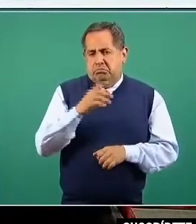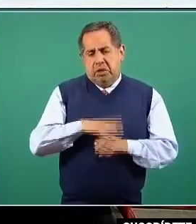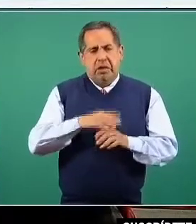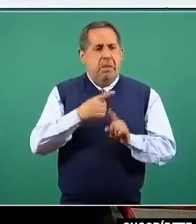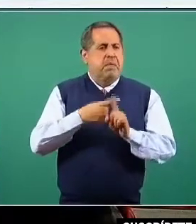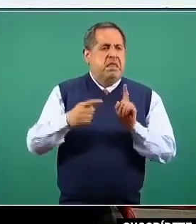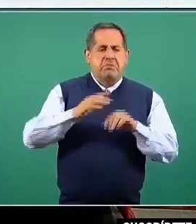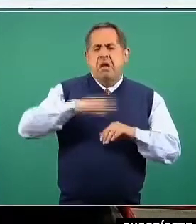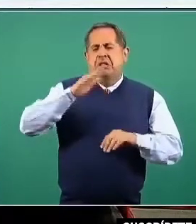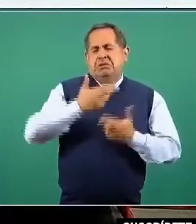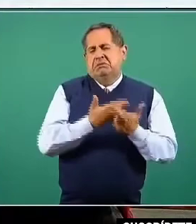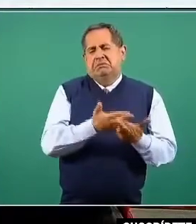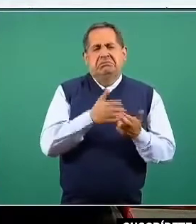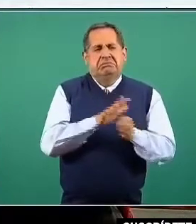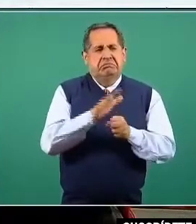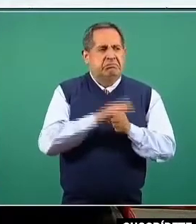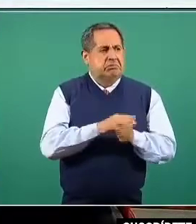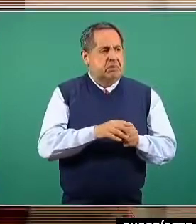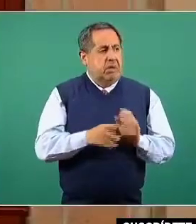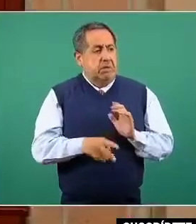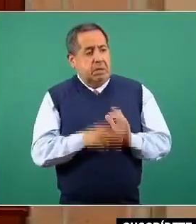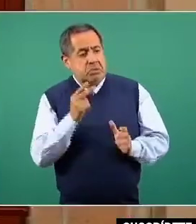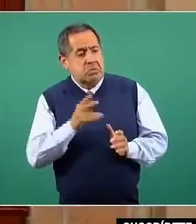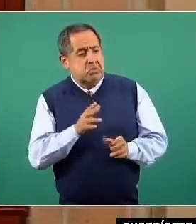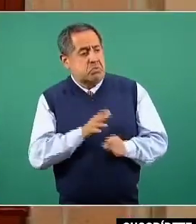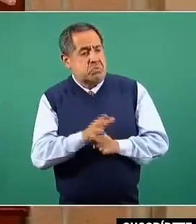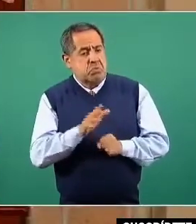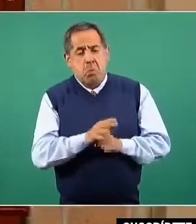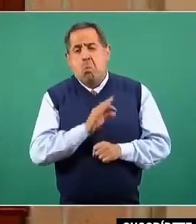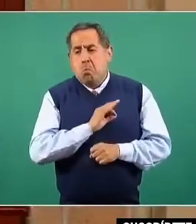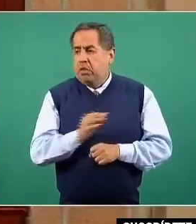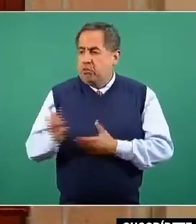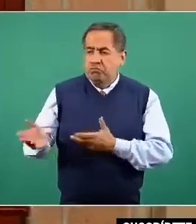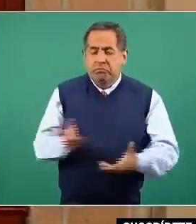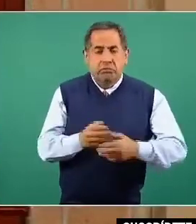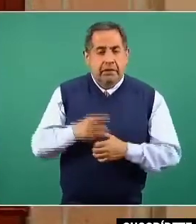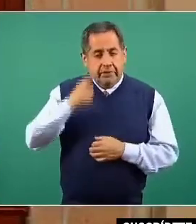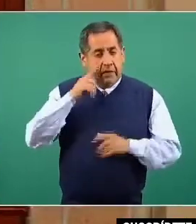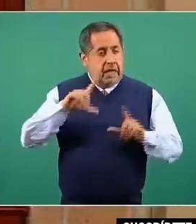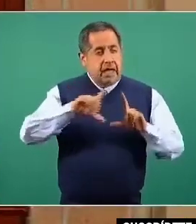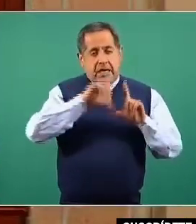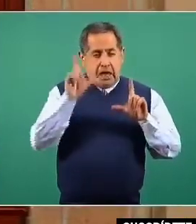mitad de sus camas desocupadas. De hecho, a nivel nacional se tienen